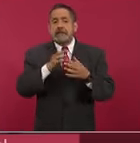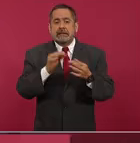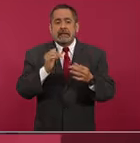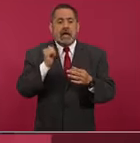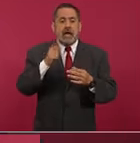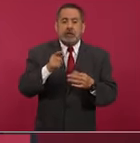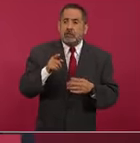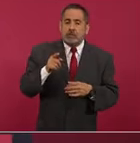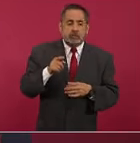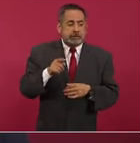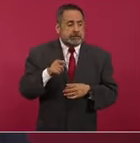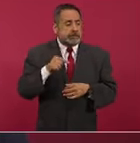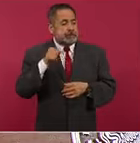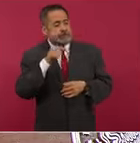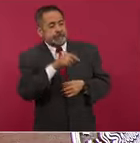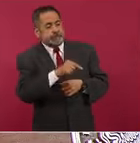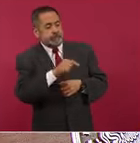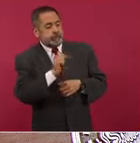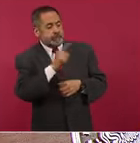a ningún medio de información